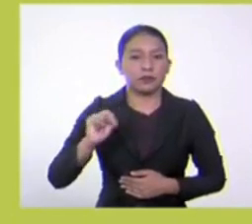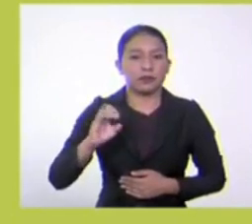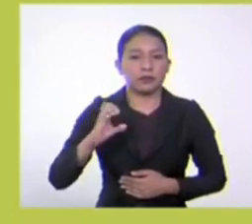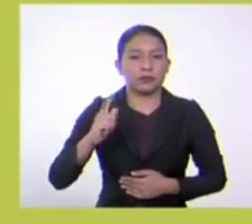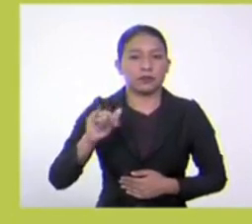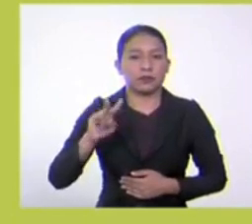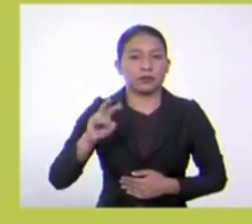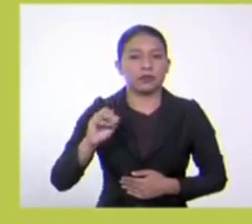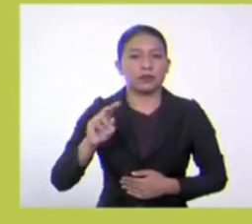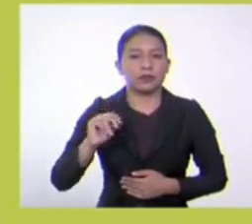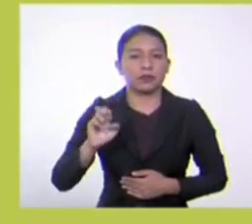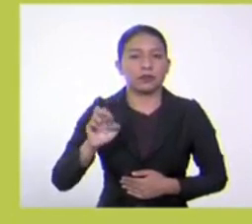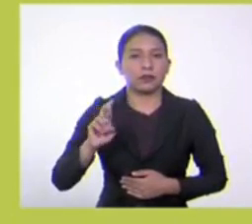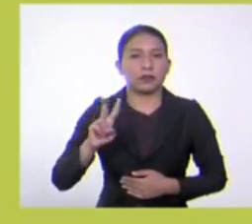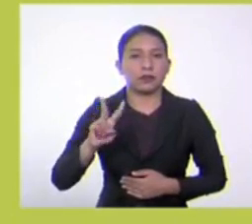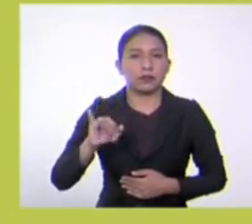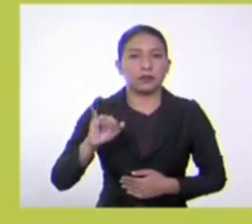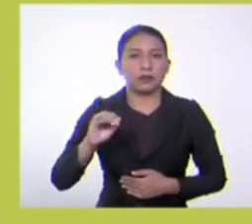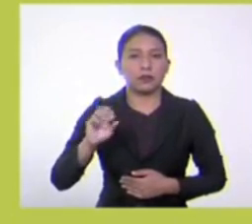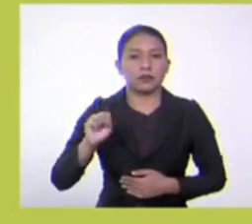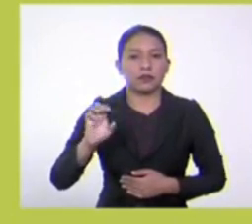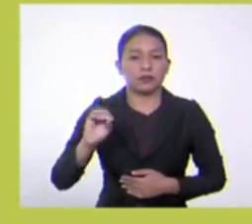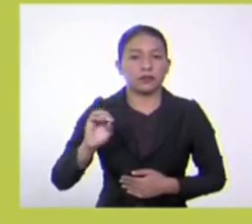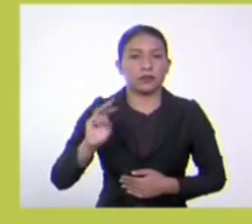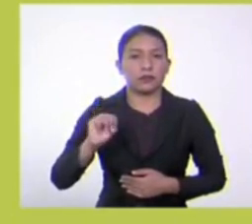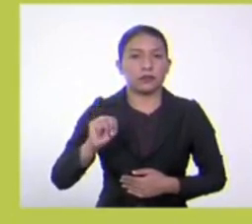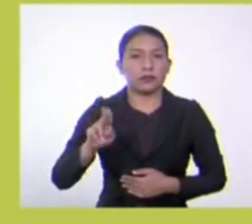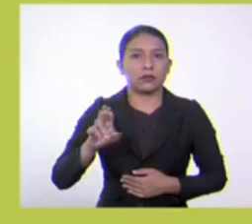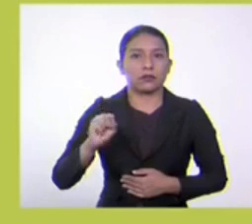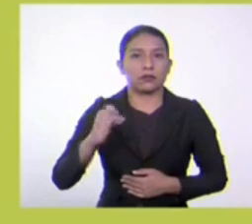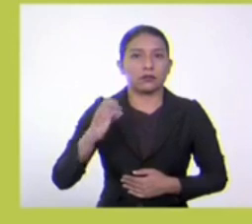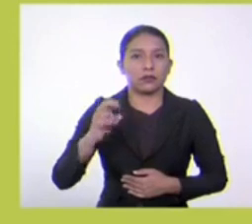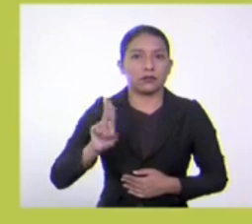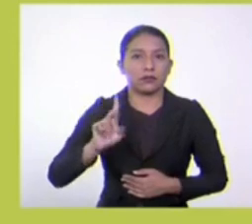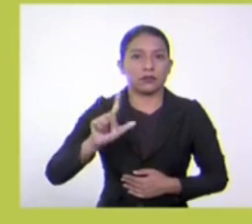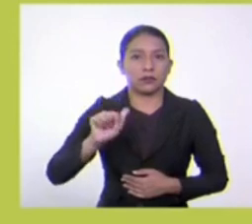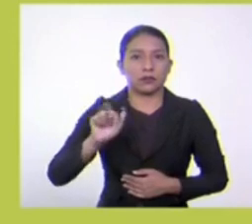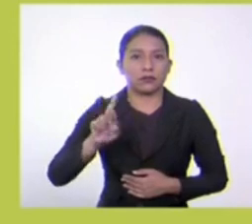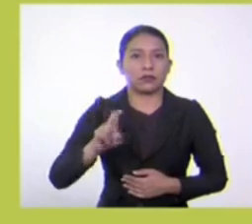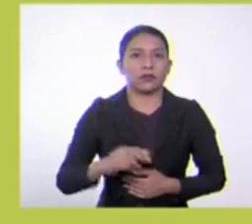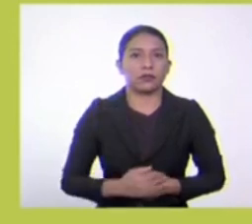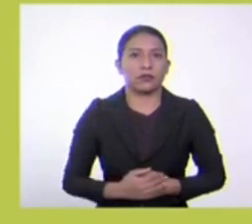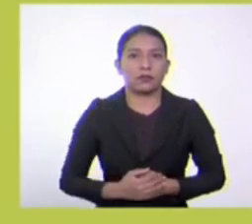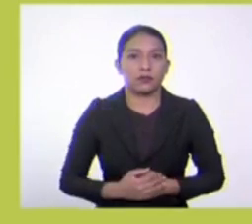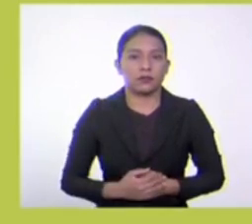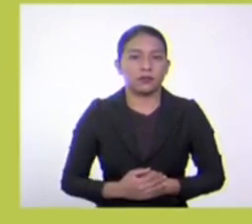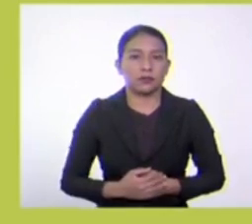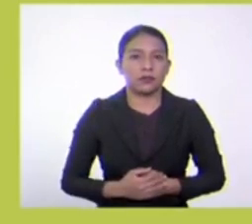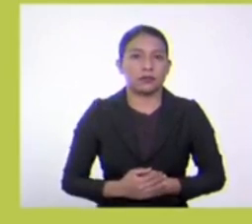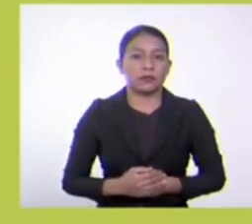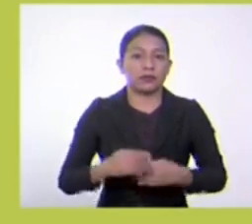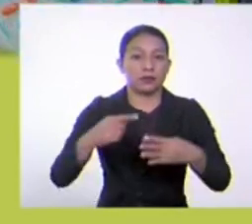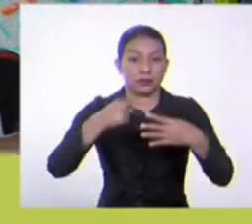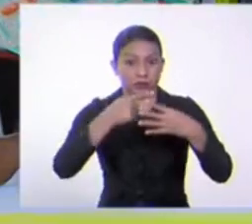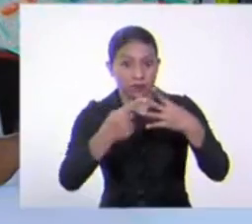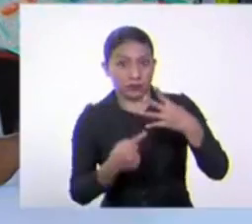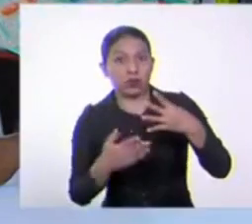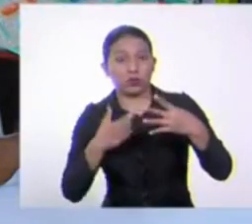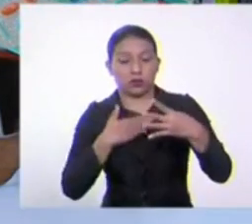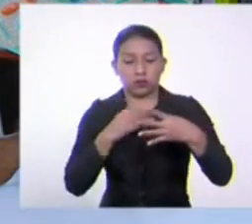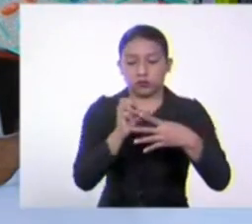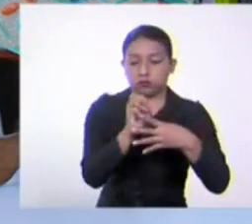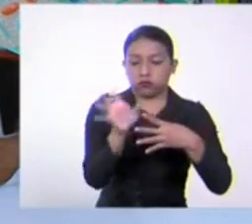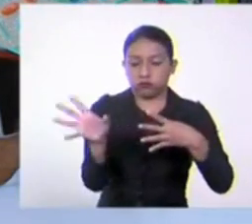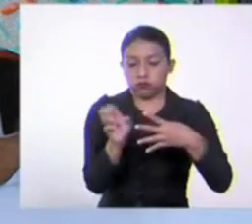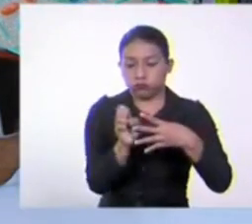tejido conectivo, el tejido nervioso y el tejido muscular. Cada uno con sus propias